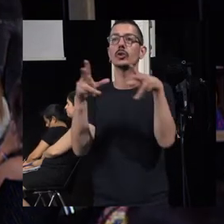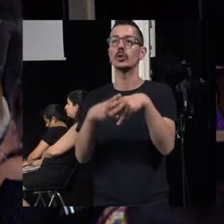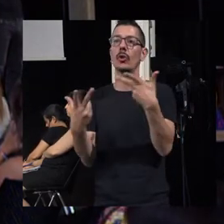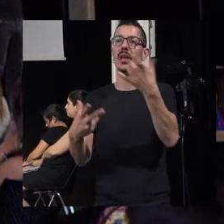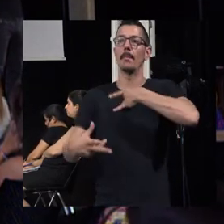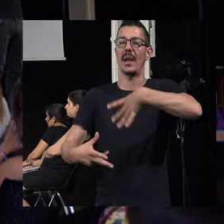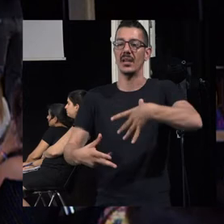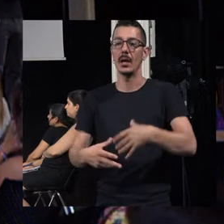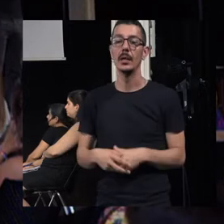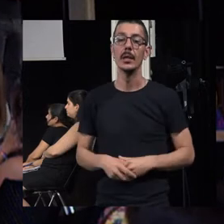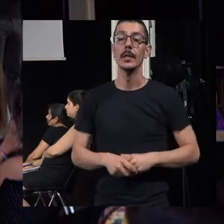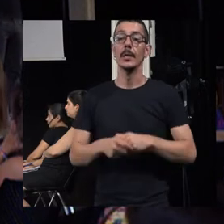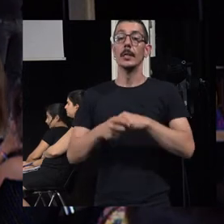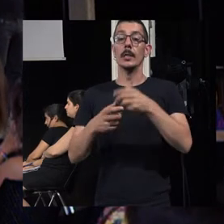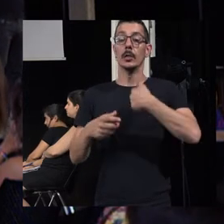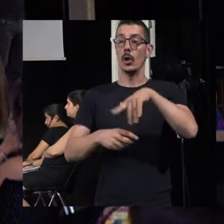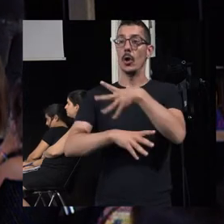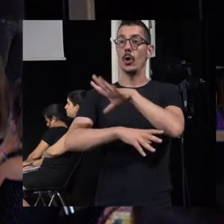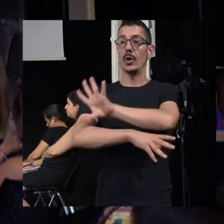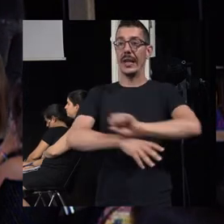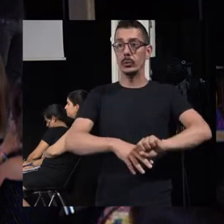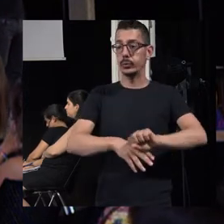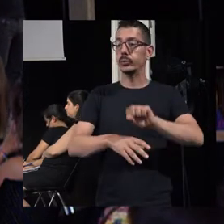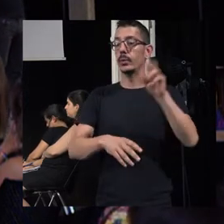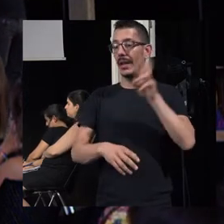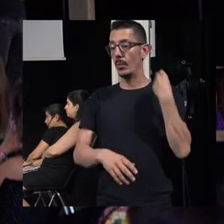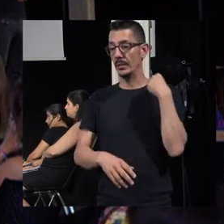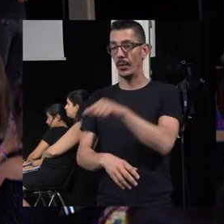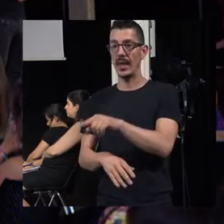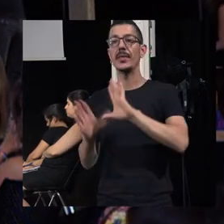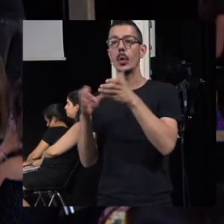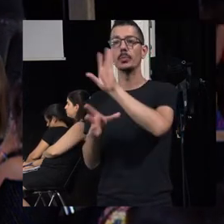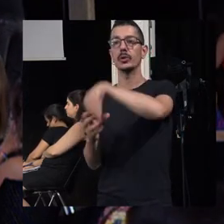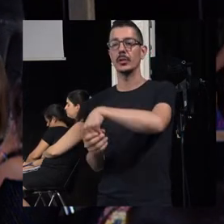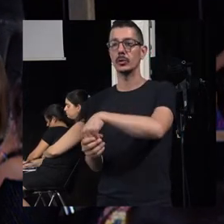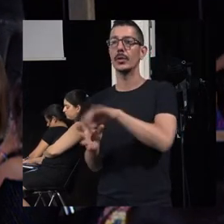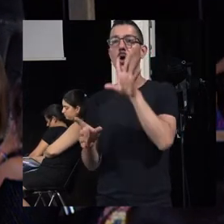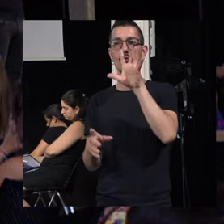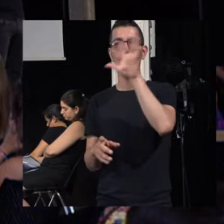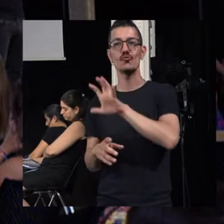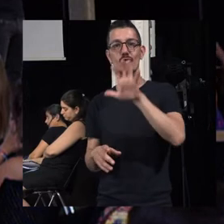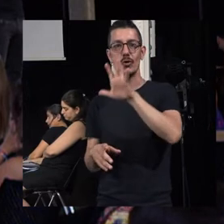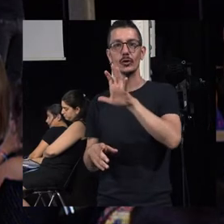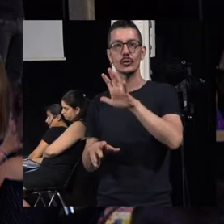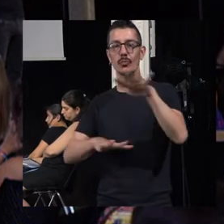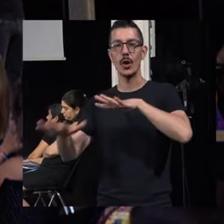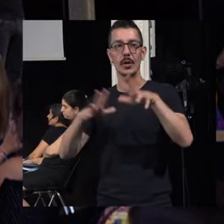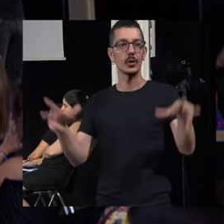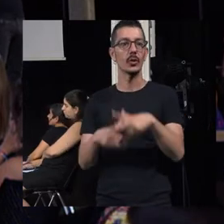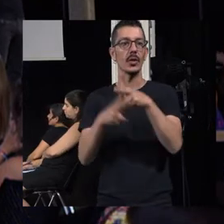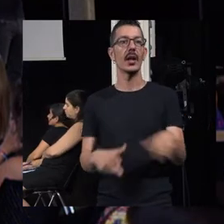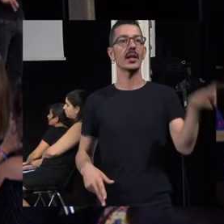en Reus, que es mi ciudad de origen, en grupos de allí. Y es curioso cómo los movimientos sociales se repiten, hay una